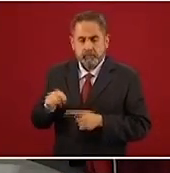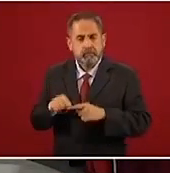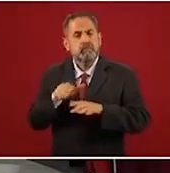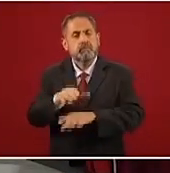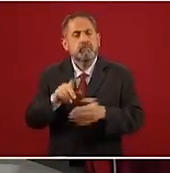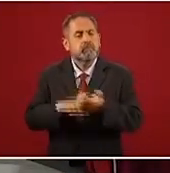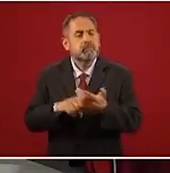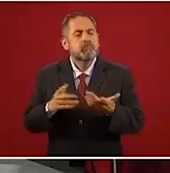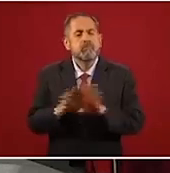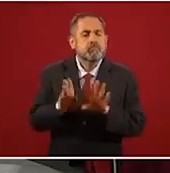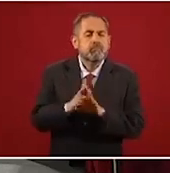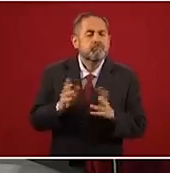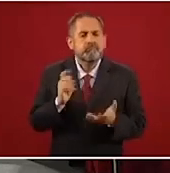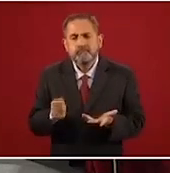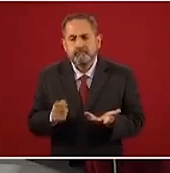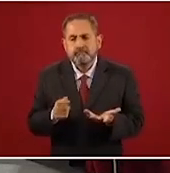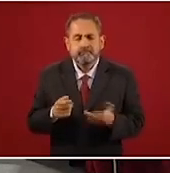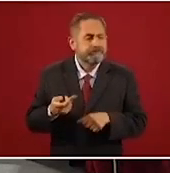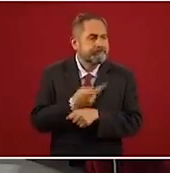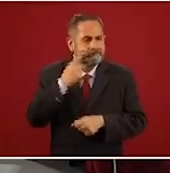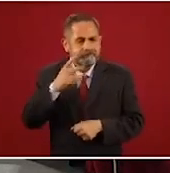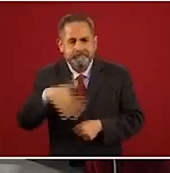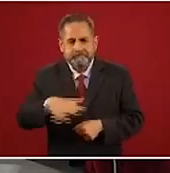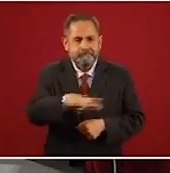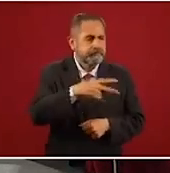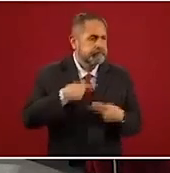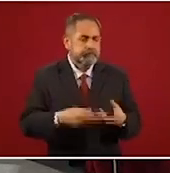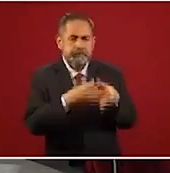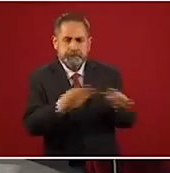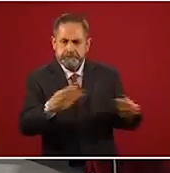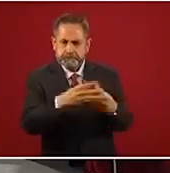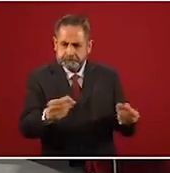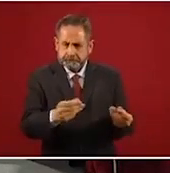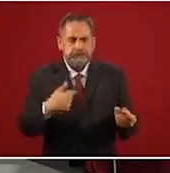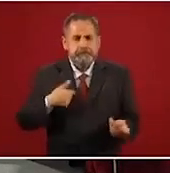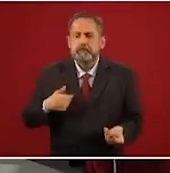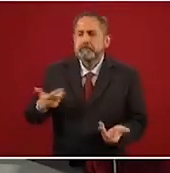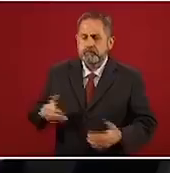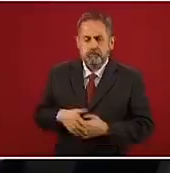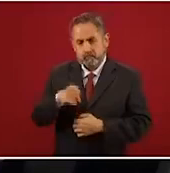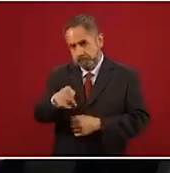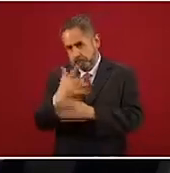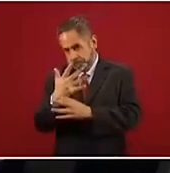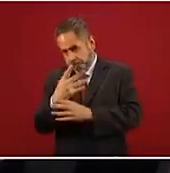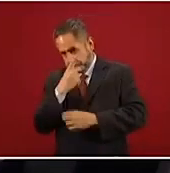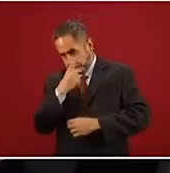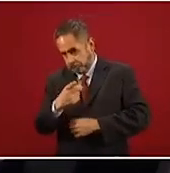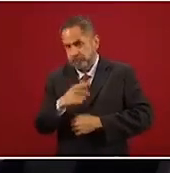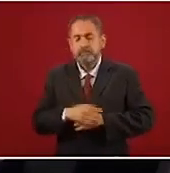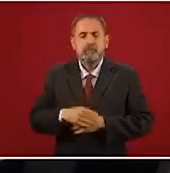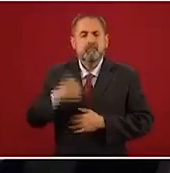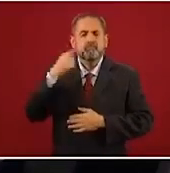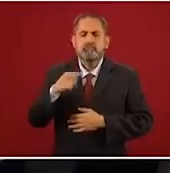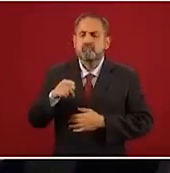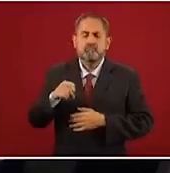sobre pues cómo acompañar la labor de búsqueda de personas desaparecidas. Usted dijo al respecto de una